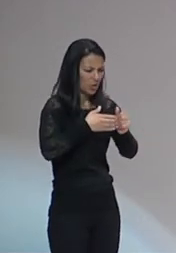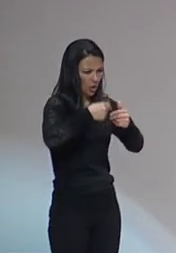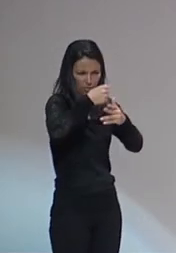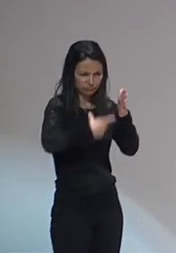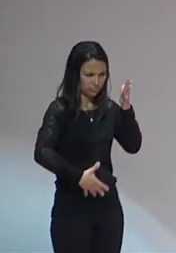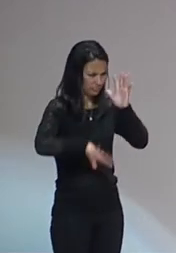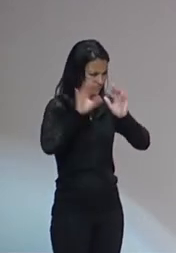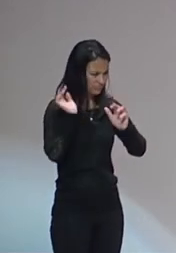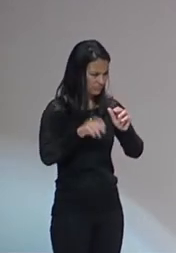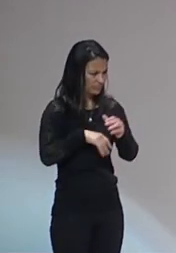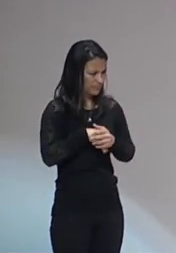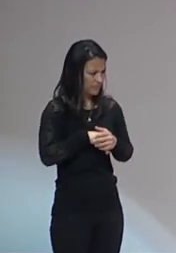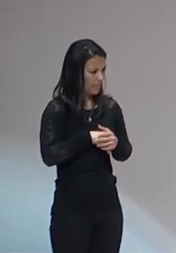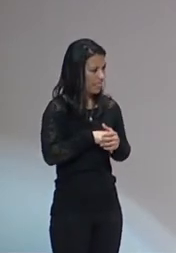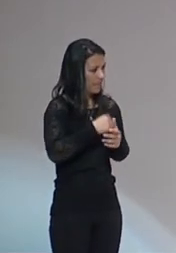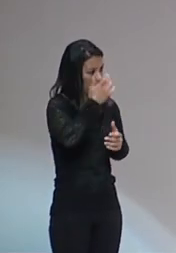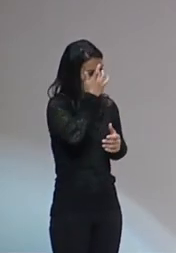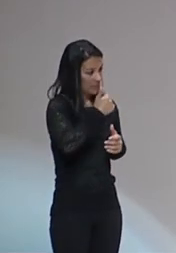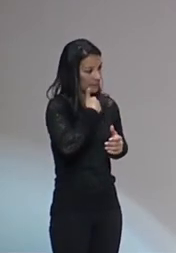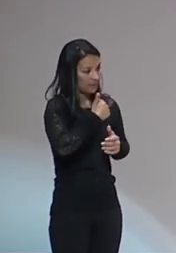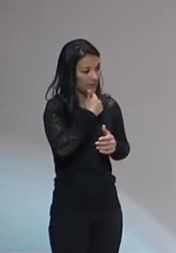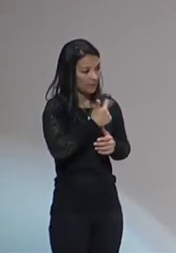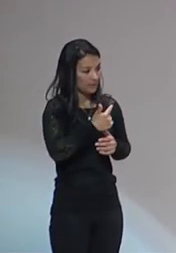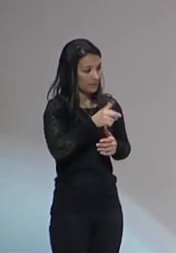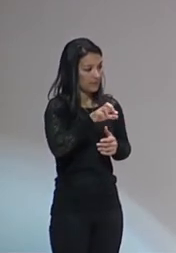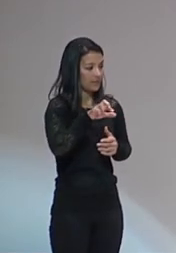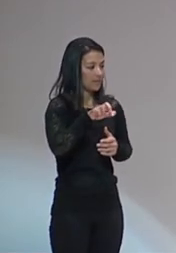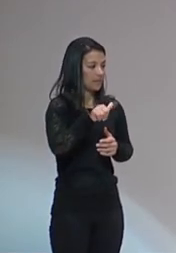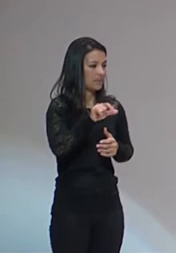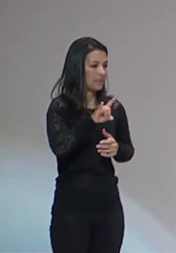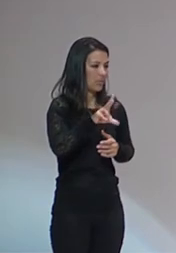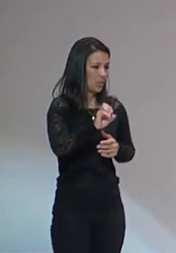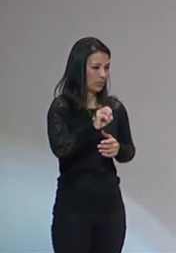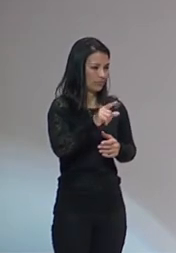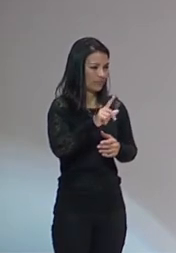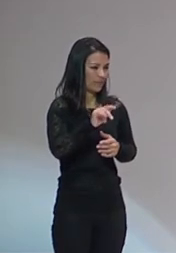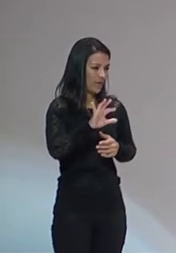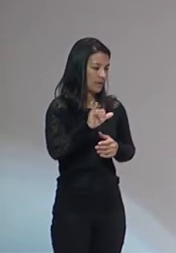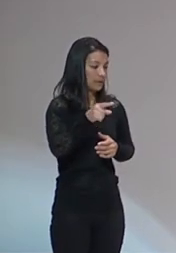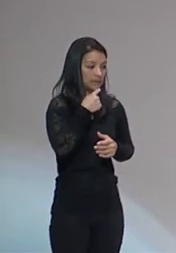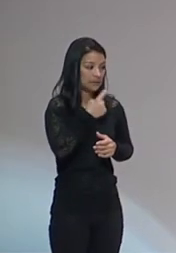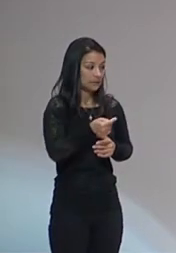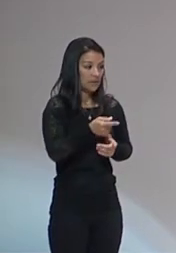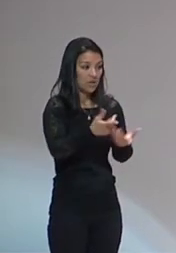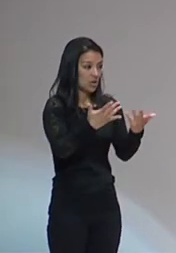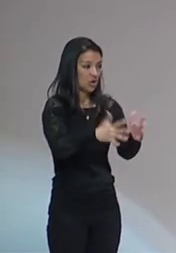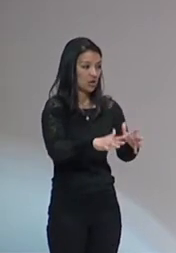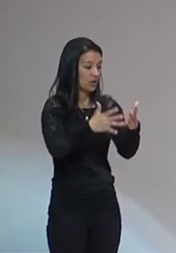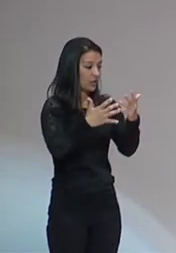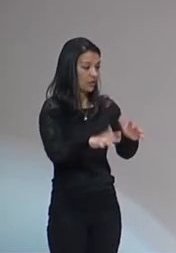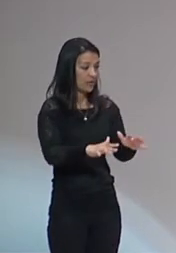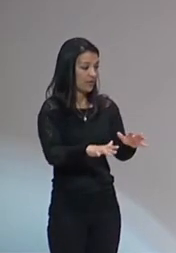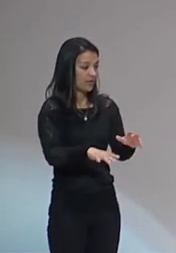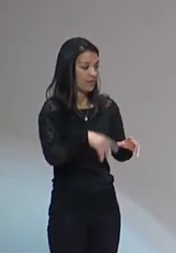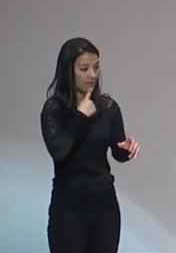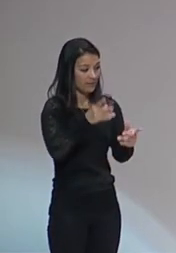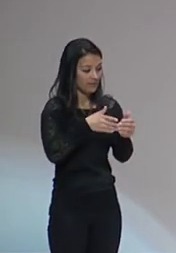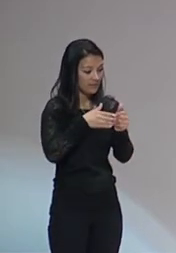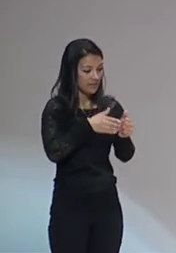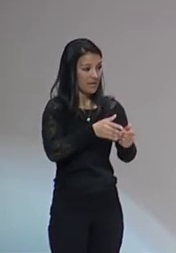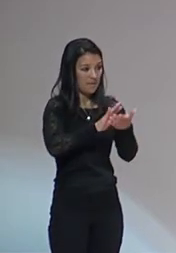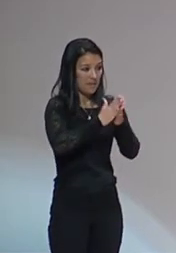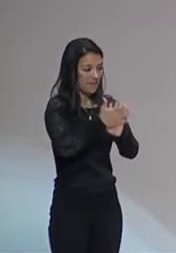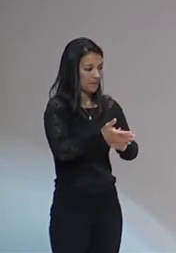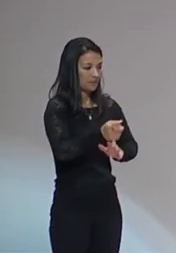Paulo Freire está contra recetas. Paulo Freire por eso no quiere desarrollar una guía para la